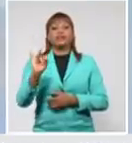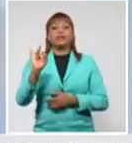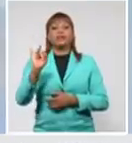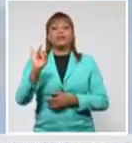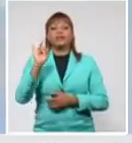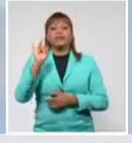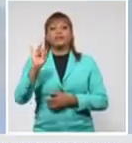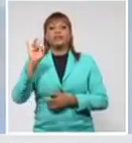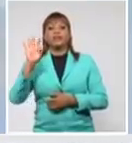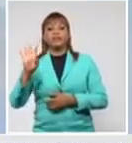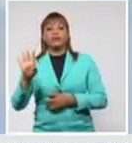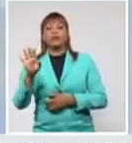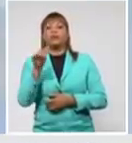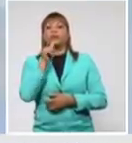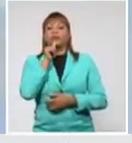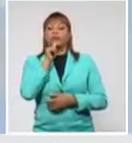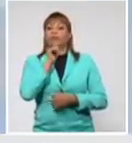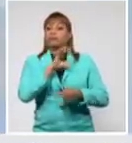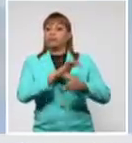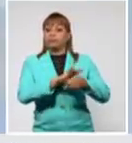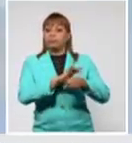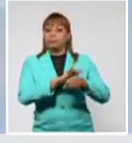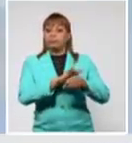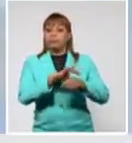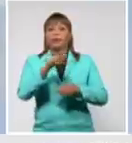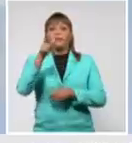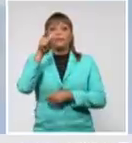774 sospechosos, en vigilancia